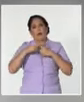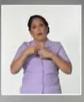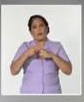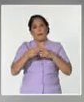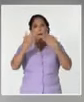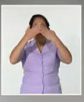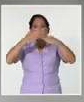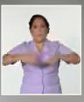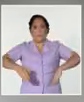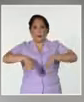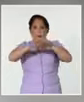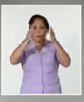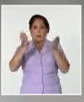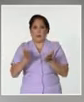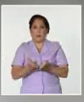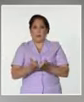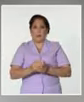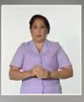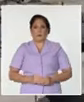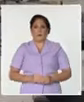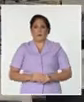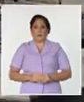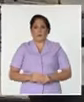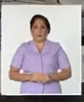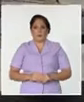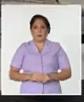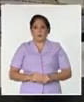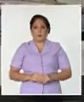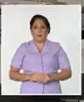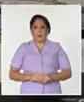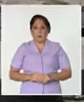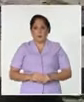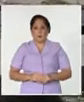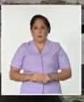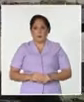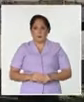y el entendimiento. Esther Lilian González, Canal Cubano de Noticias.